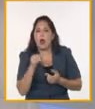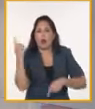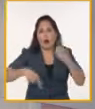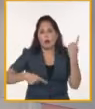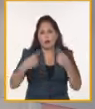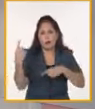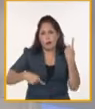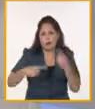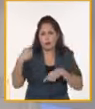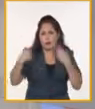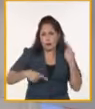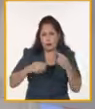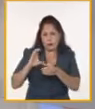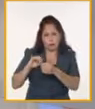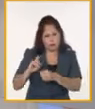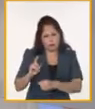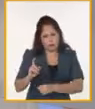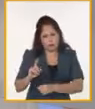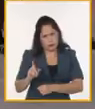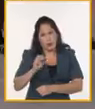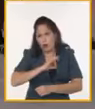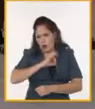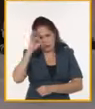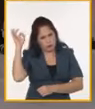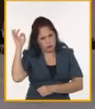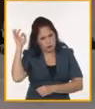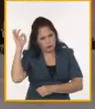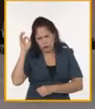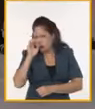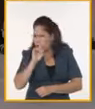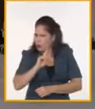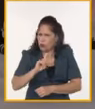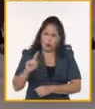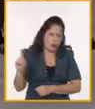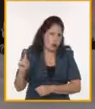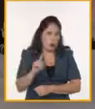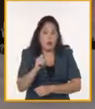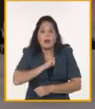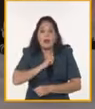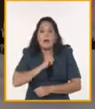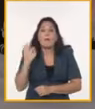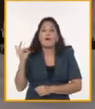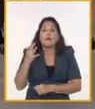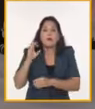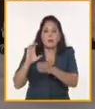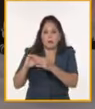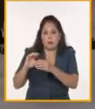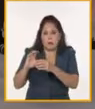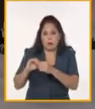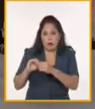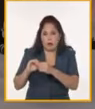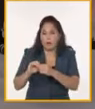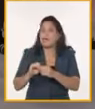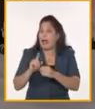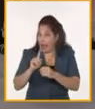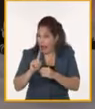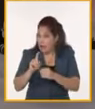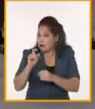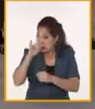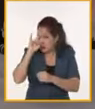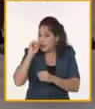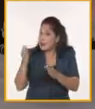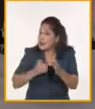contra del sector privado nunca nunca porque lo que tenemos quec tener la Cruzada es contra la indisciplina contra